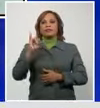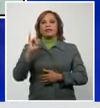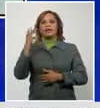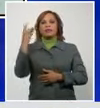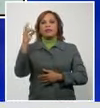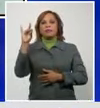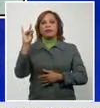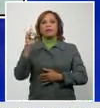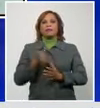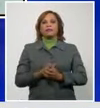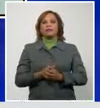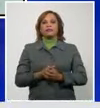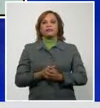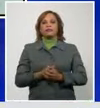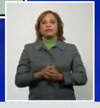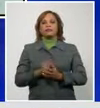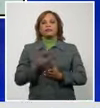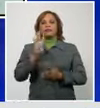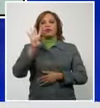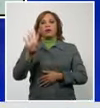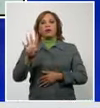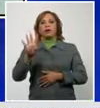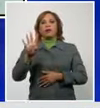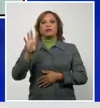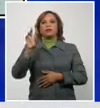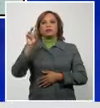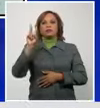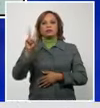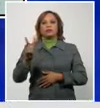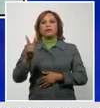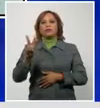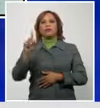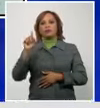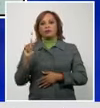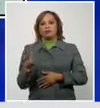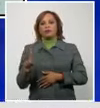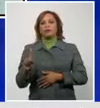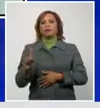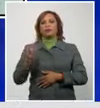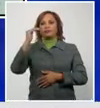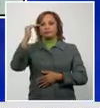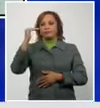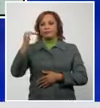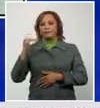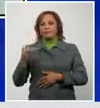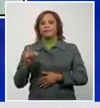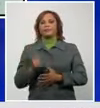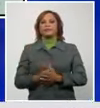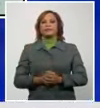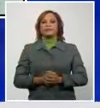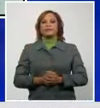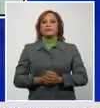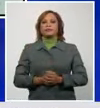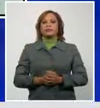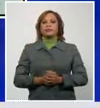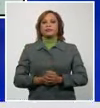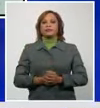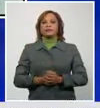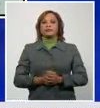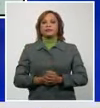4 del municipio Mella, 2 de Songolamaya y 1 de Contramaestre. En el caso de la provincia